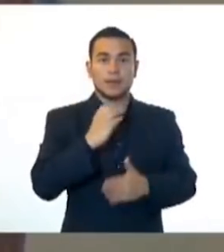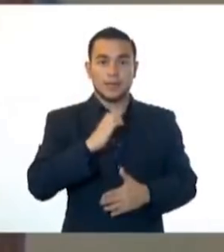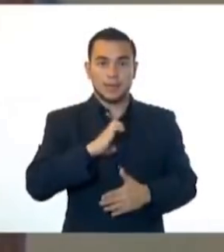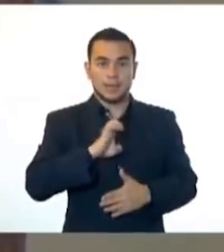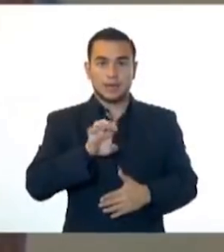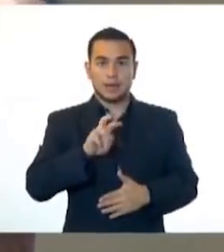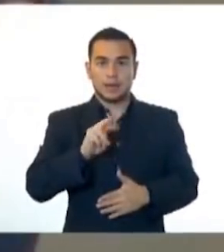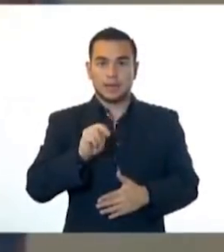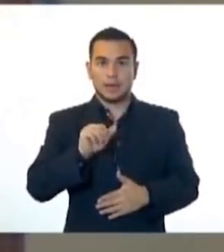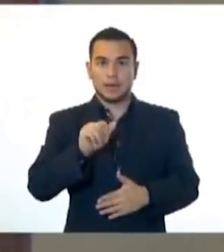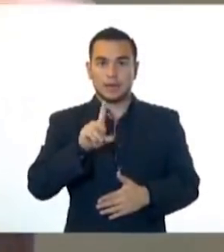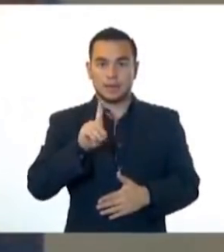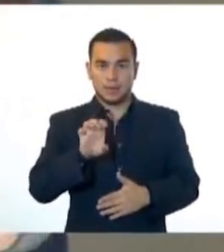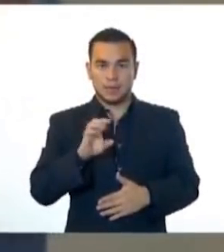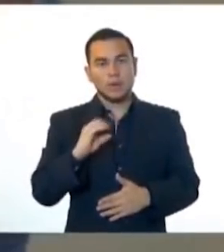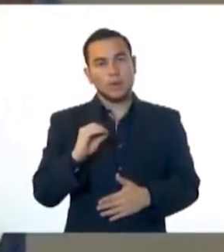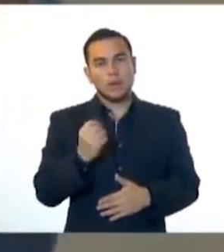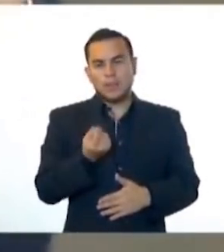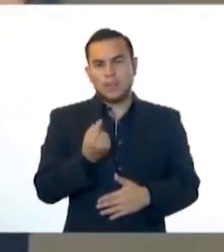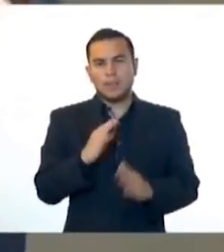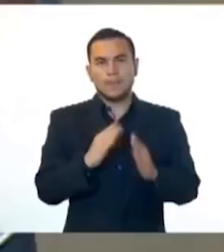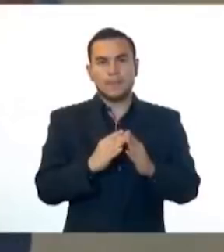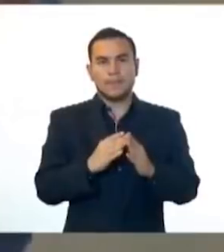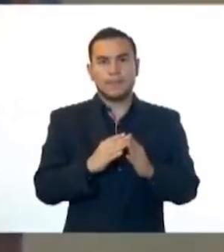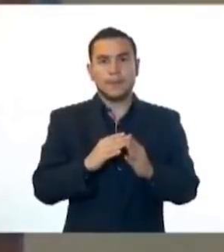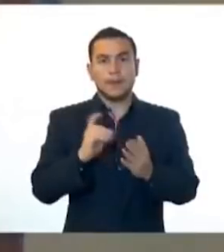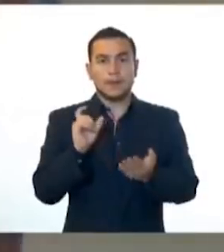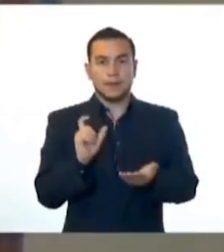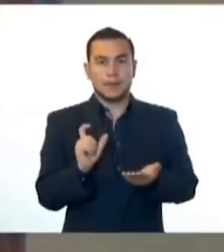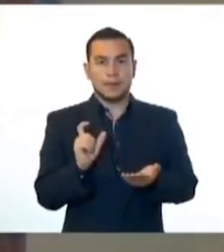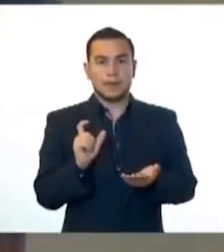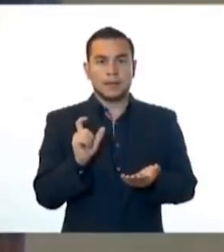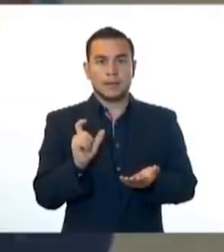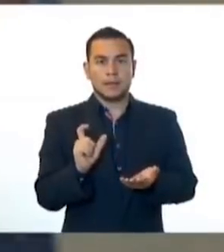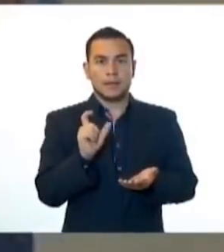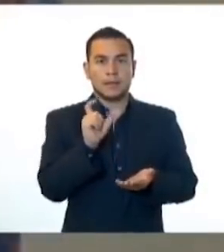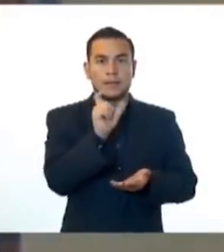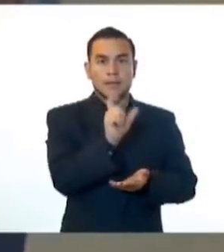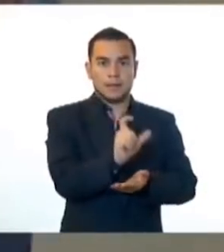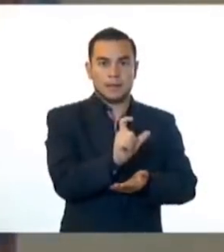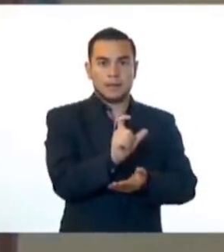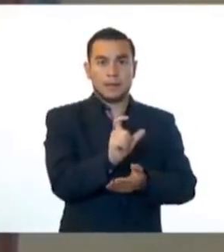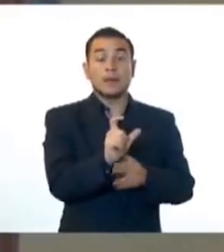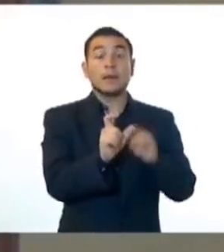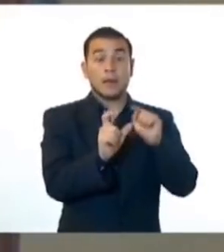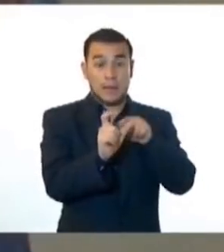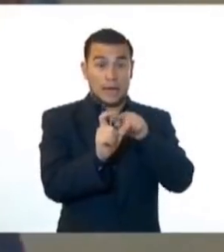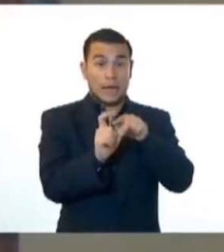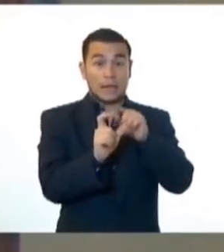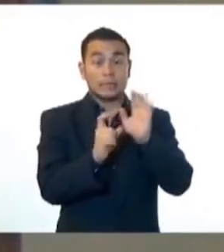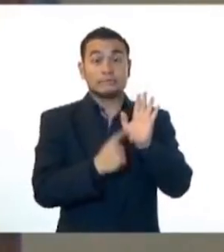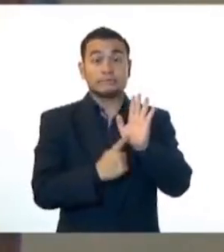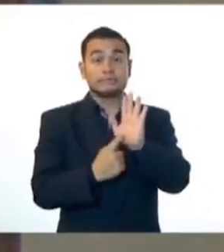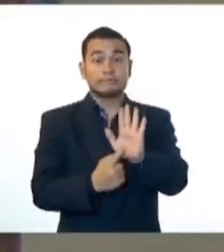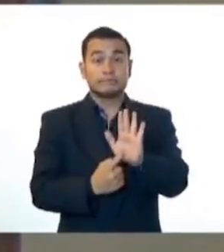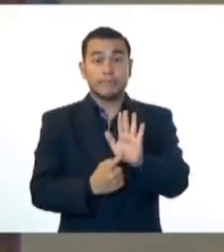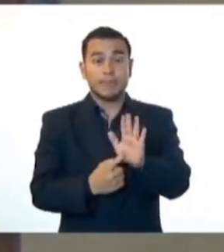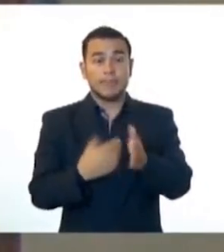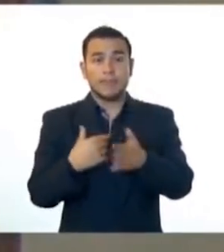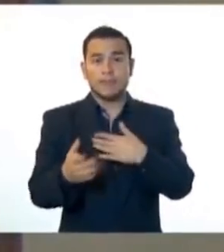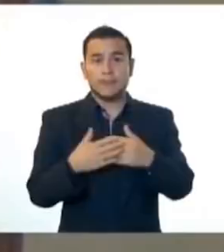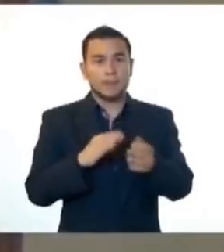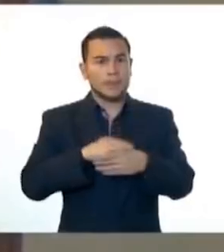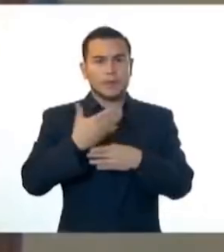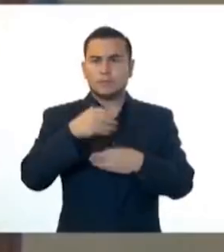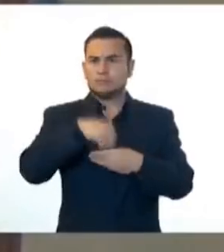le digan ahí, que están cerca de su vivienda, probablemente si vive en un pueblo, pues enfrente del parque habrá un banco. Entonces puede ir a ese banco, no tiene que tener cuenta en el